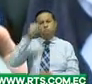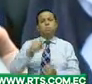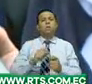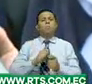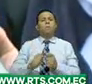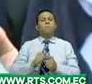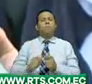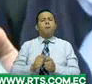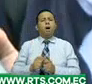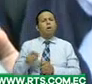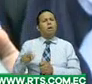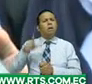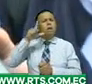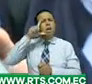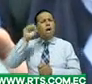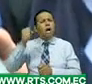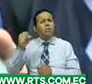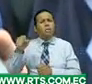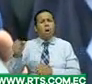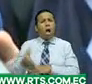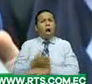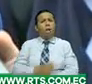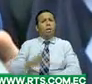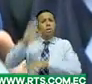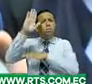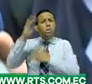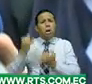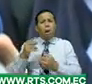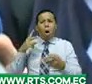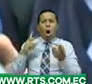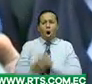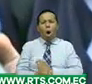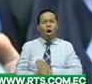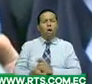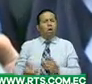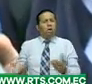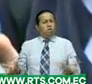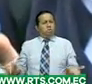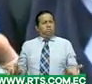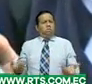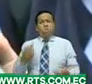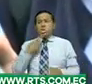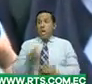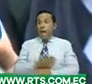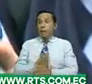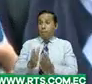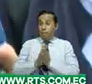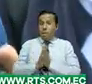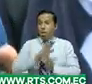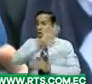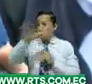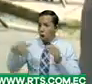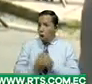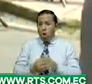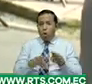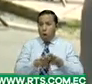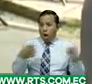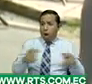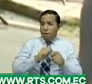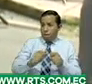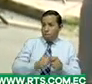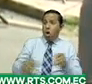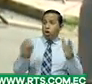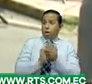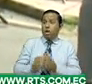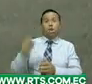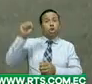cumplir lo que se pidió, que se abra las urnas o las mesas de escrutinio. Según ellos, al haberse roto